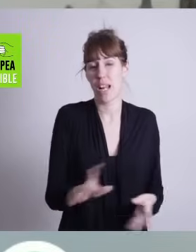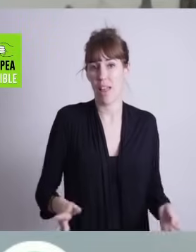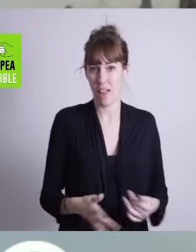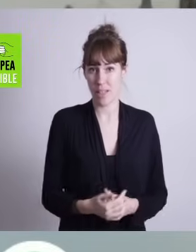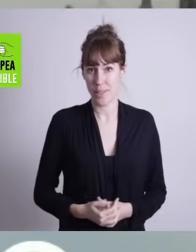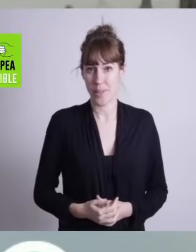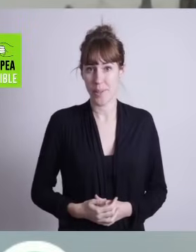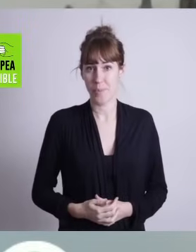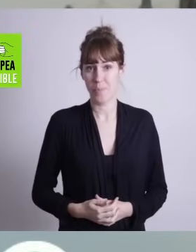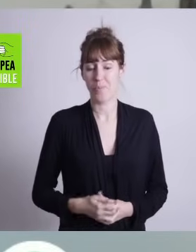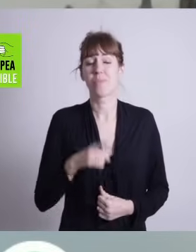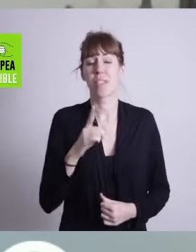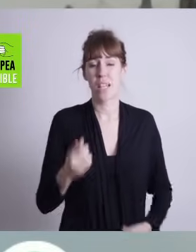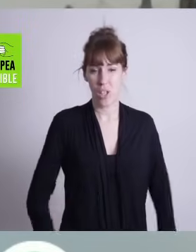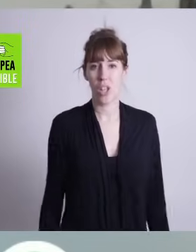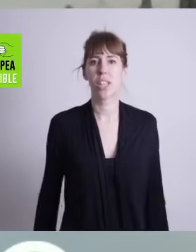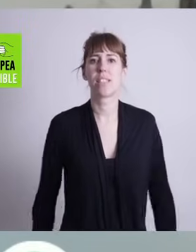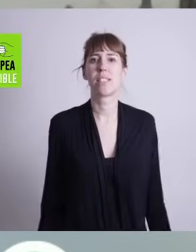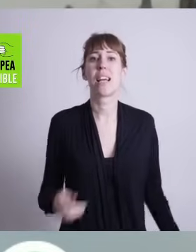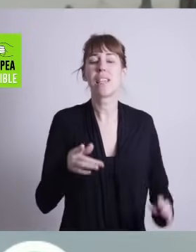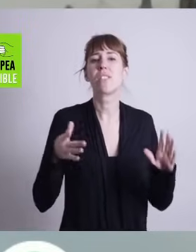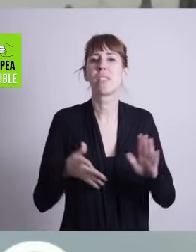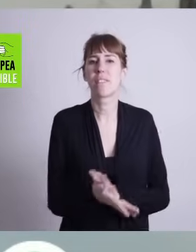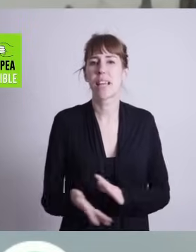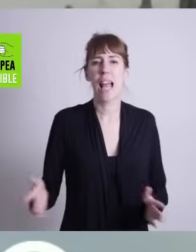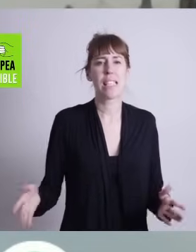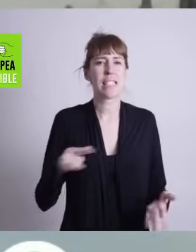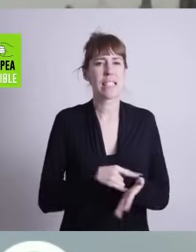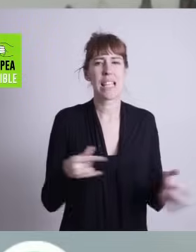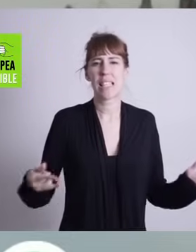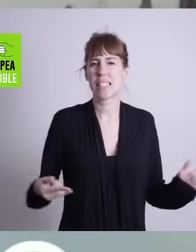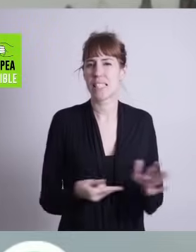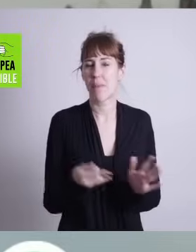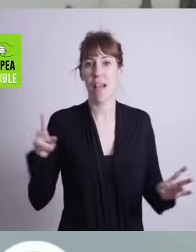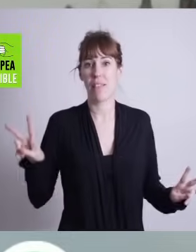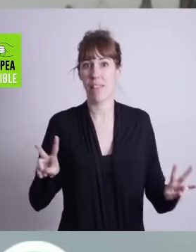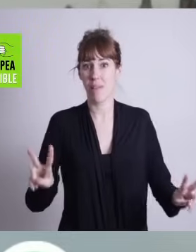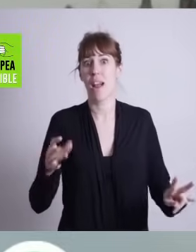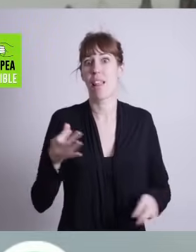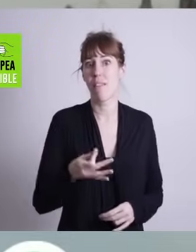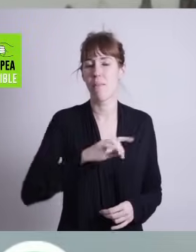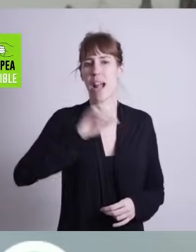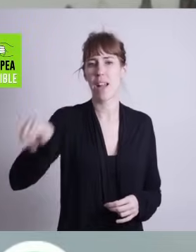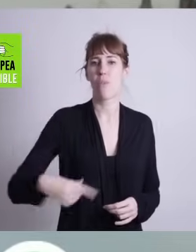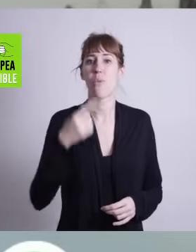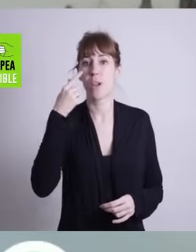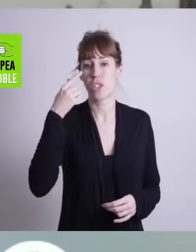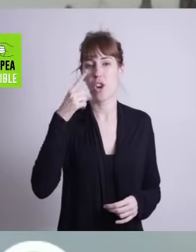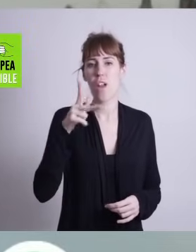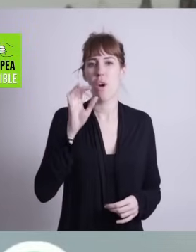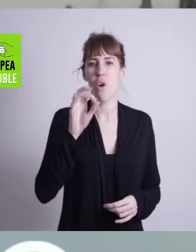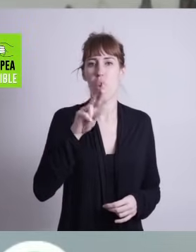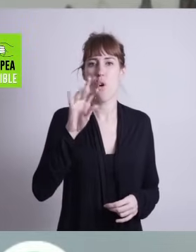Bien, entonces, todo esto es un gran sistema que hay que activar para que nuestro ojo de horus o nuestro sistema